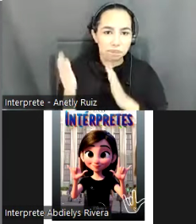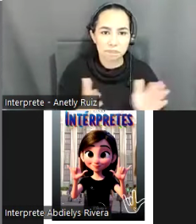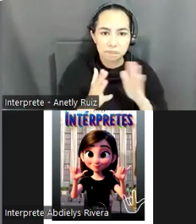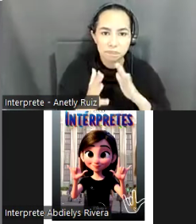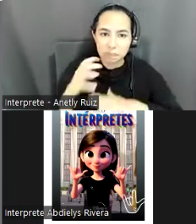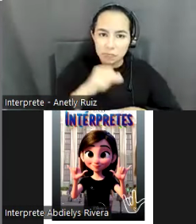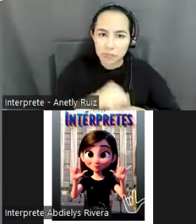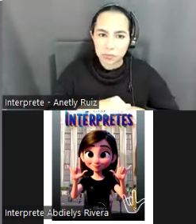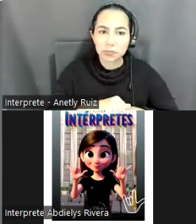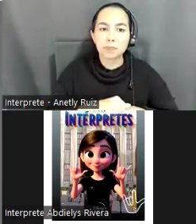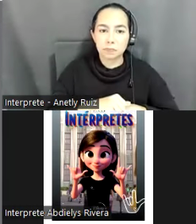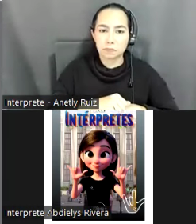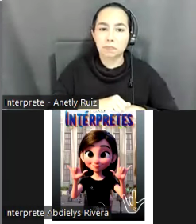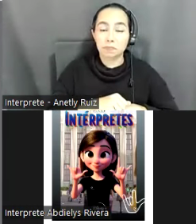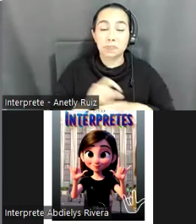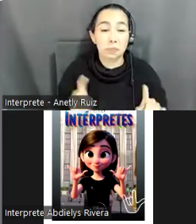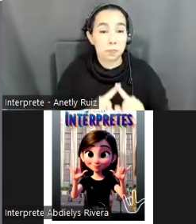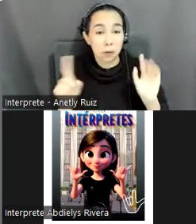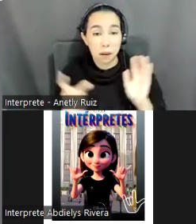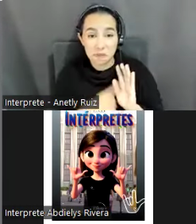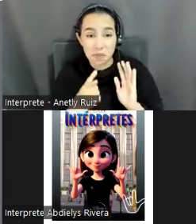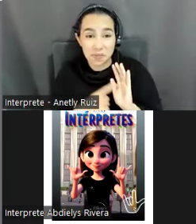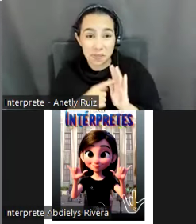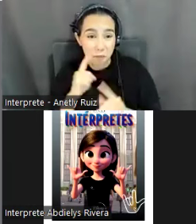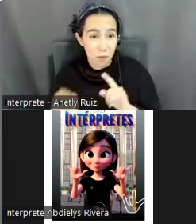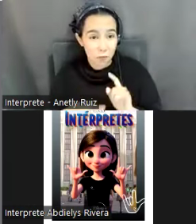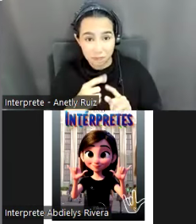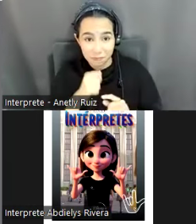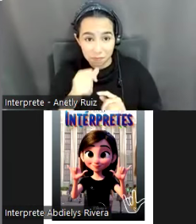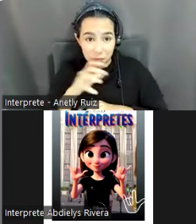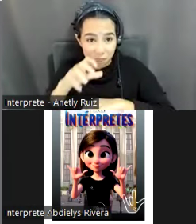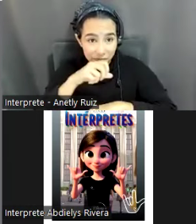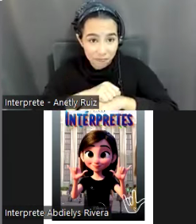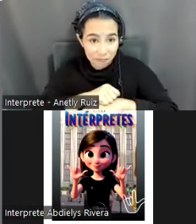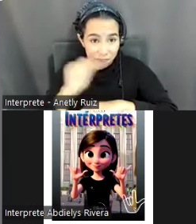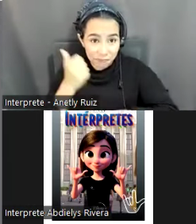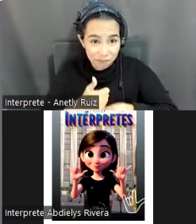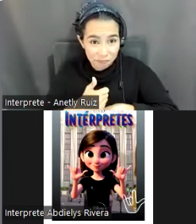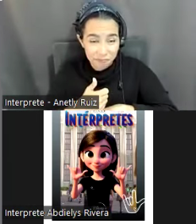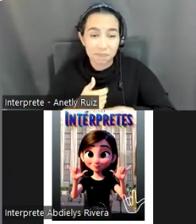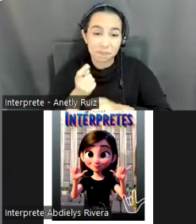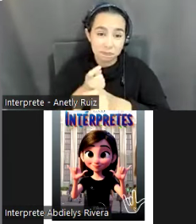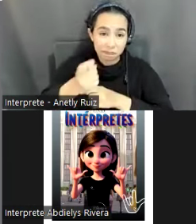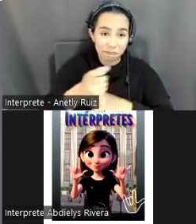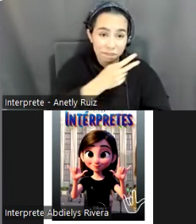el paciente queda desprovisto. Y es verdad, eso no es efectivo para el paciente.